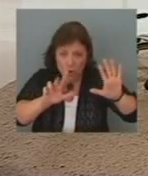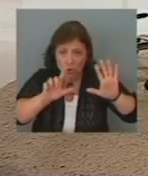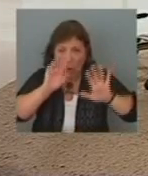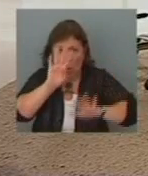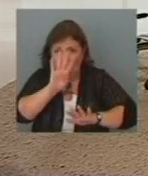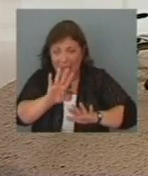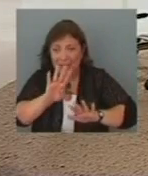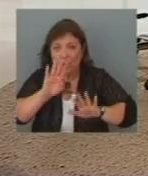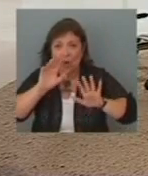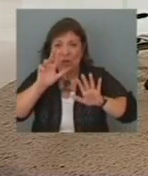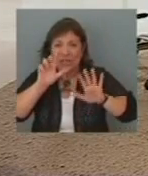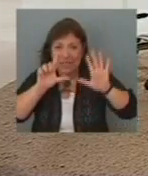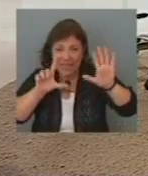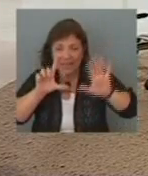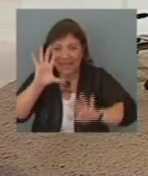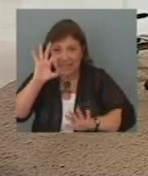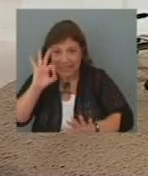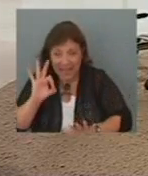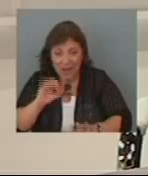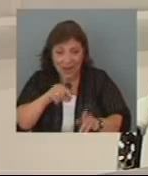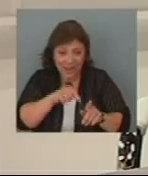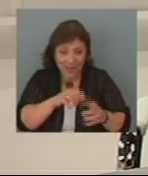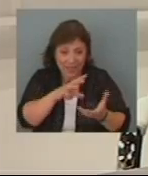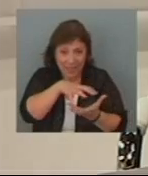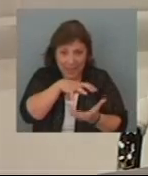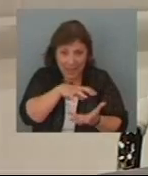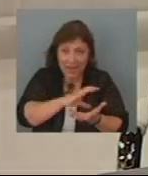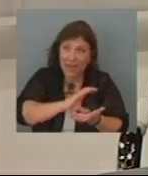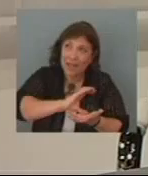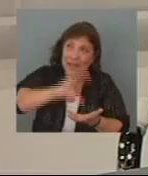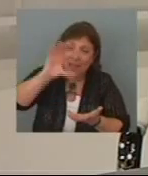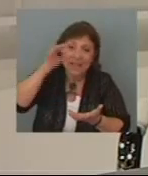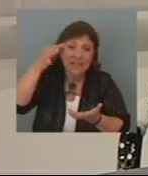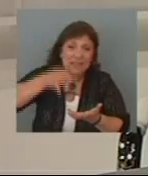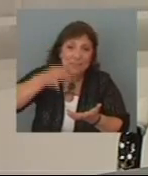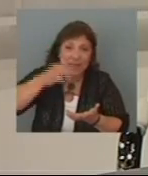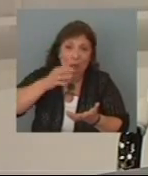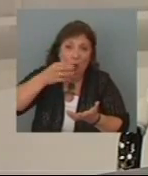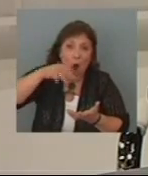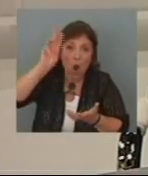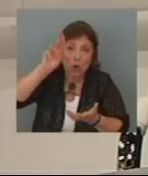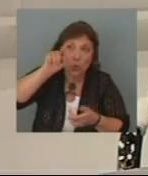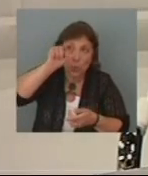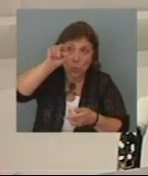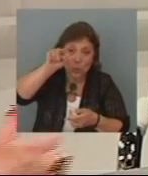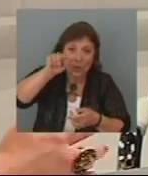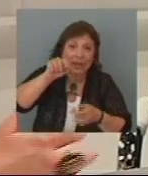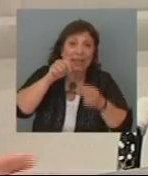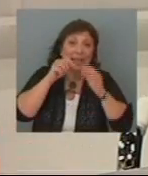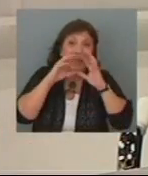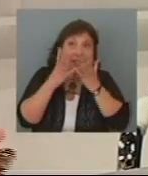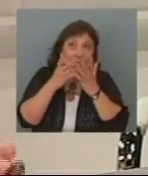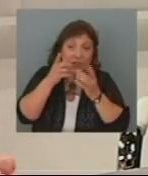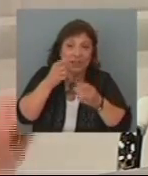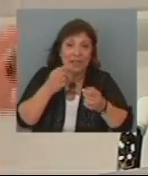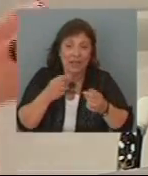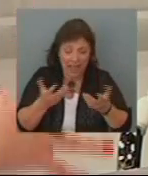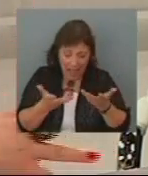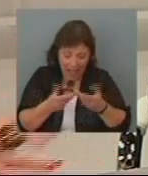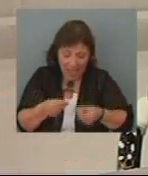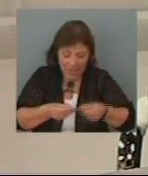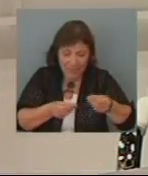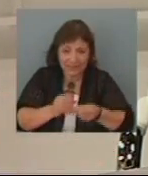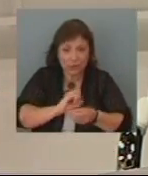38470, para luego enviar ese dinero a ACNUR, la Agencia Especializada de Naciones Unidas, porque ellos son los que están regentando y